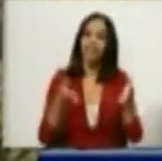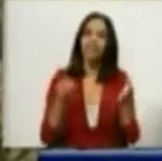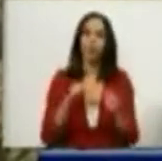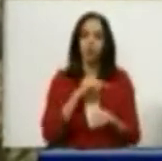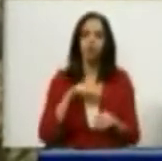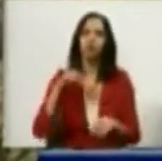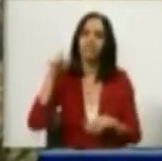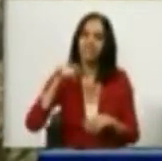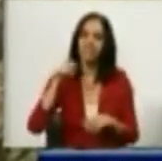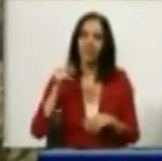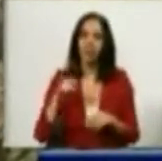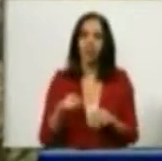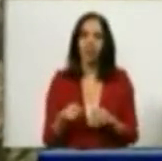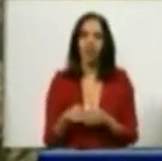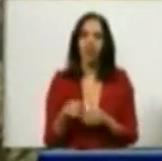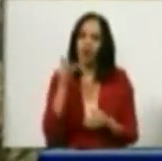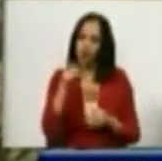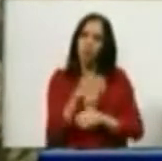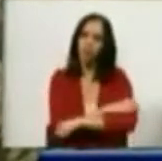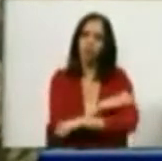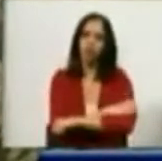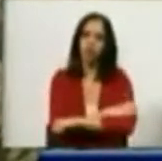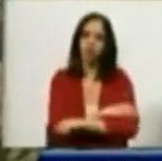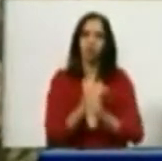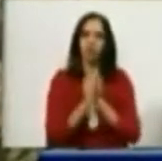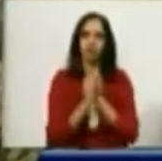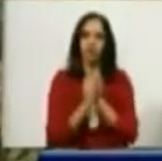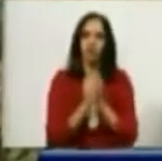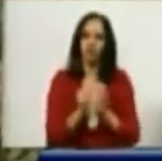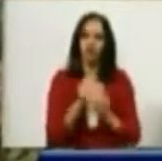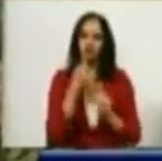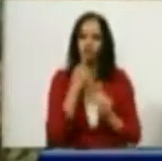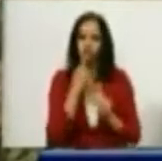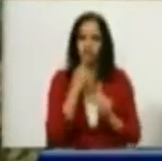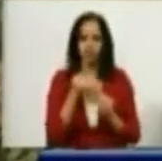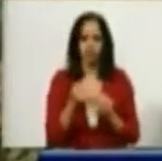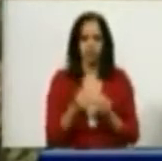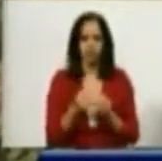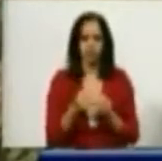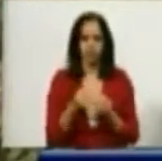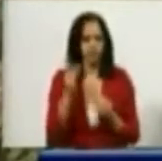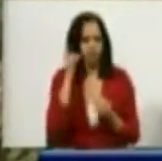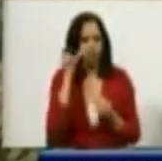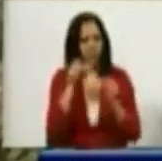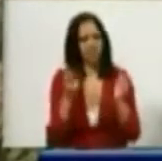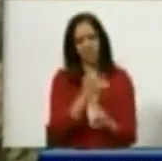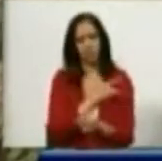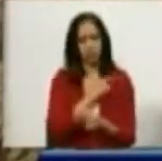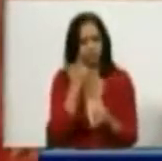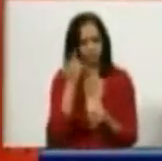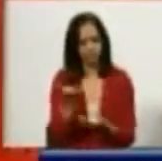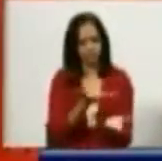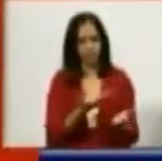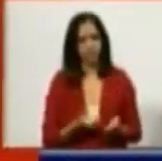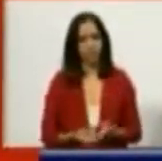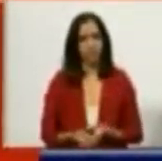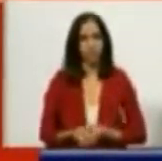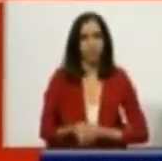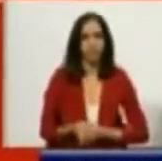requerimos a alguien en la oposición por favor delsa escucha esta gente que te quiere mucho Mándalo